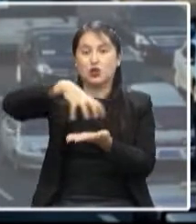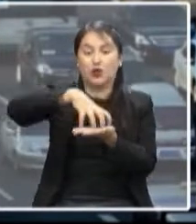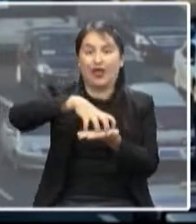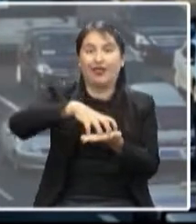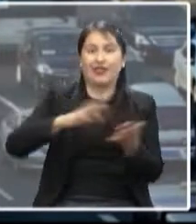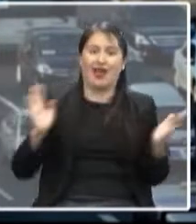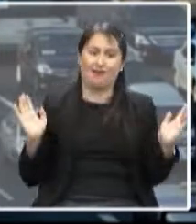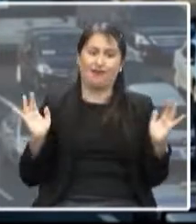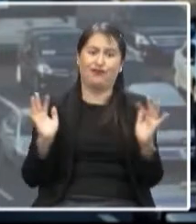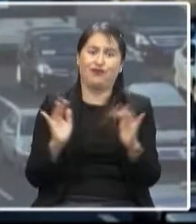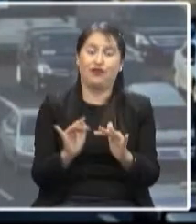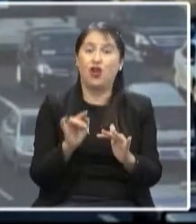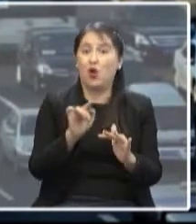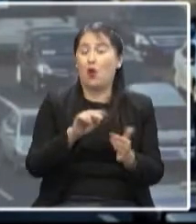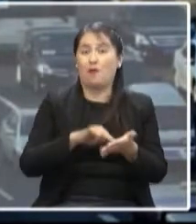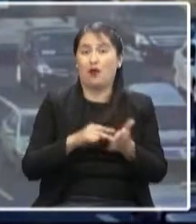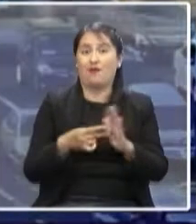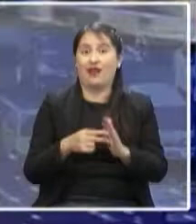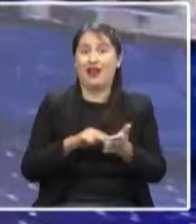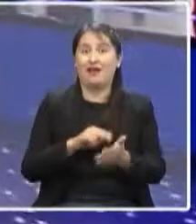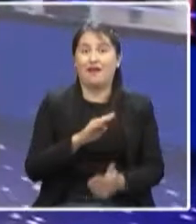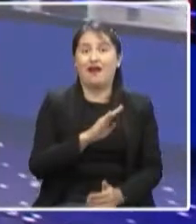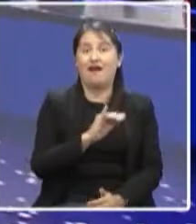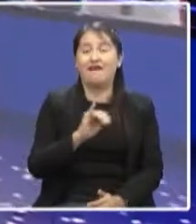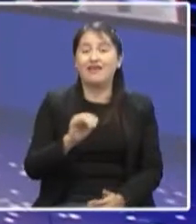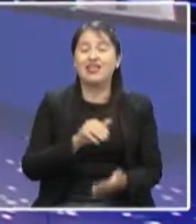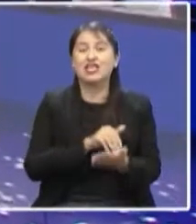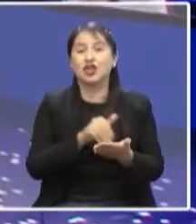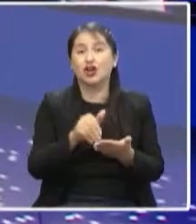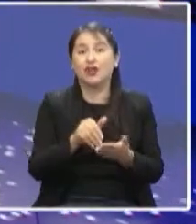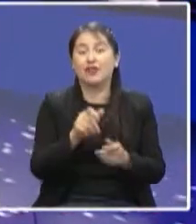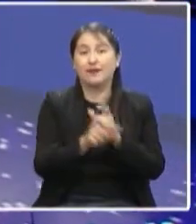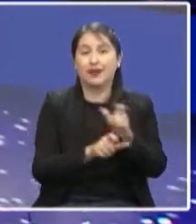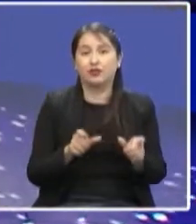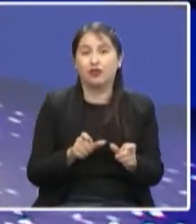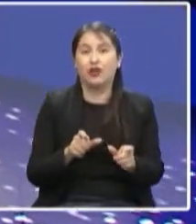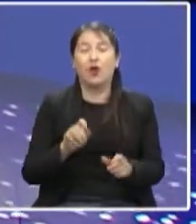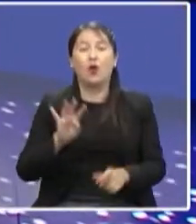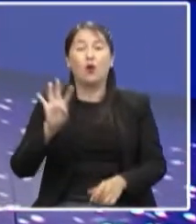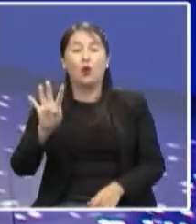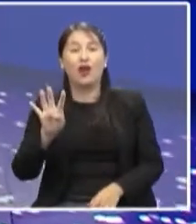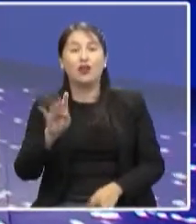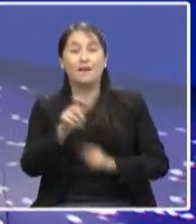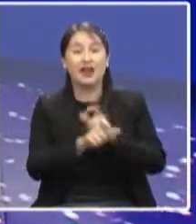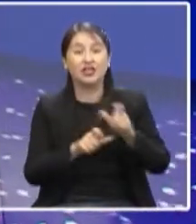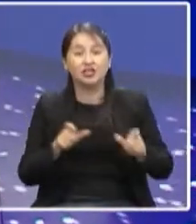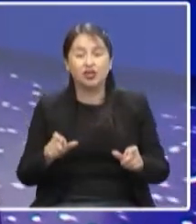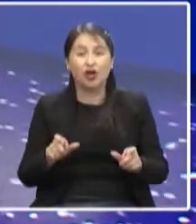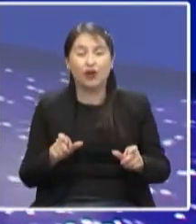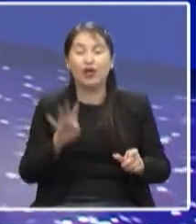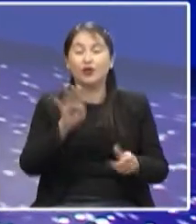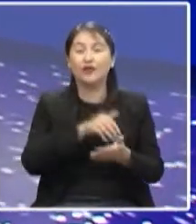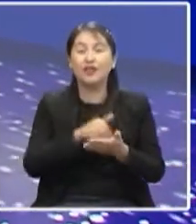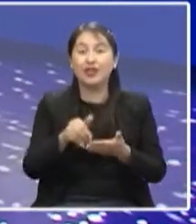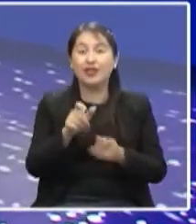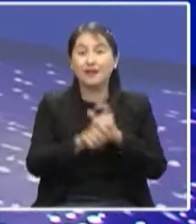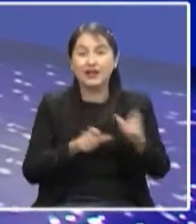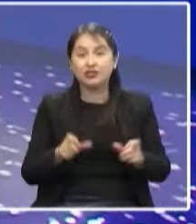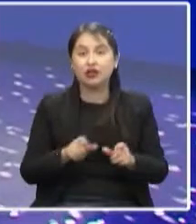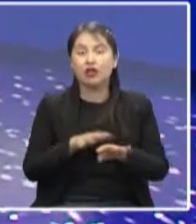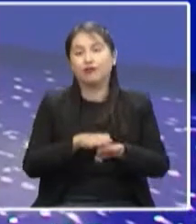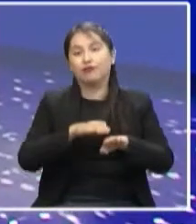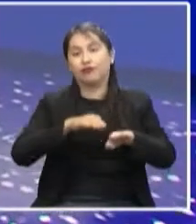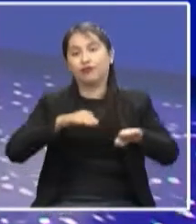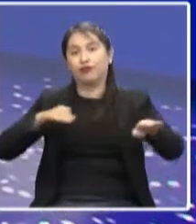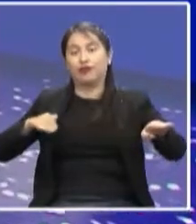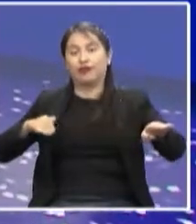y ya no es un problema de 1 billón de personas, somos 4 billones de personas paradas en tráfico. Nos dimos cuenta, oye, ¿cómo podemos resolver